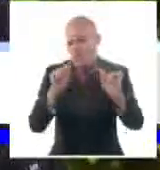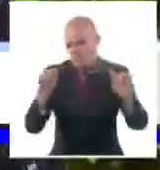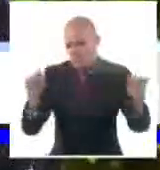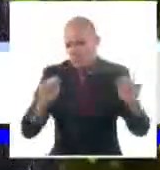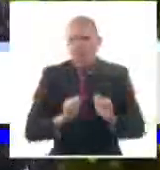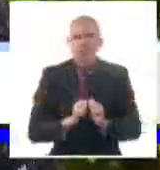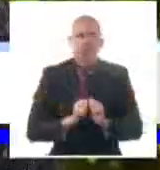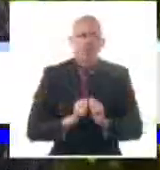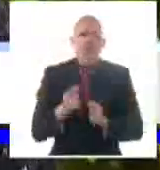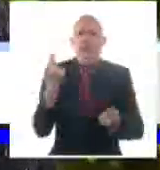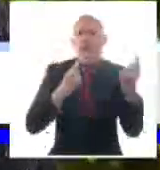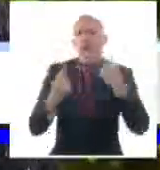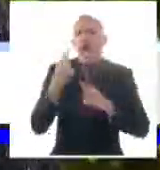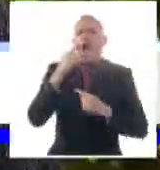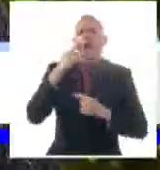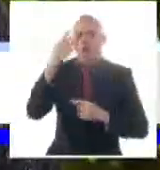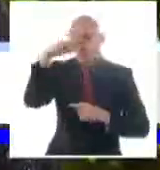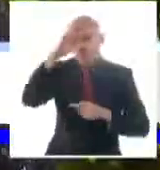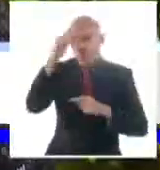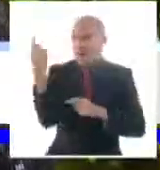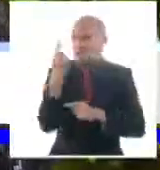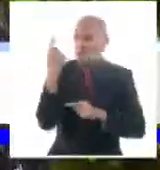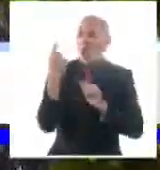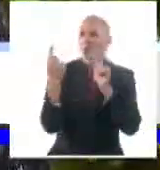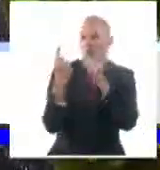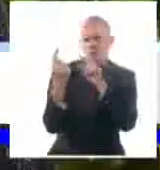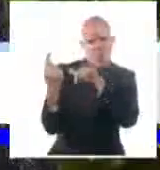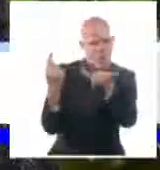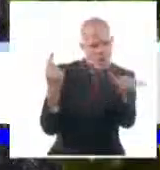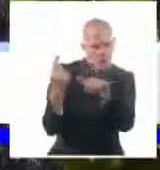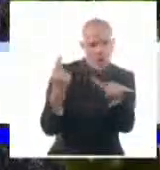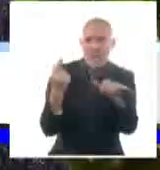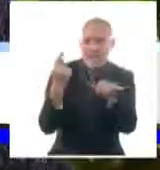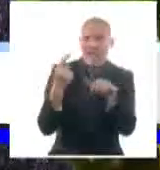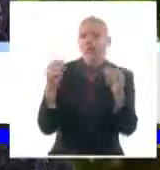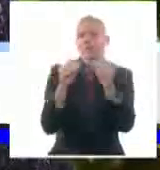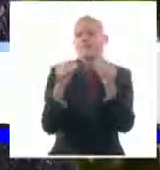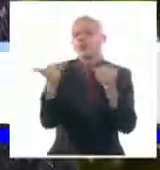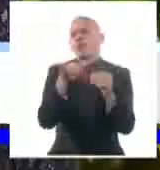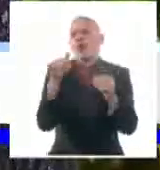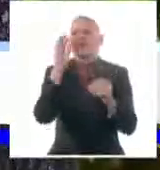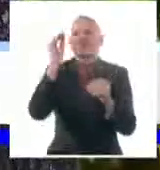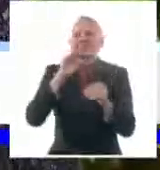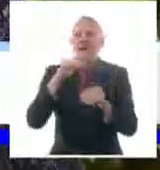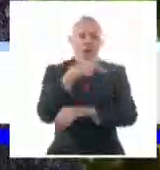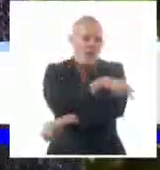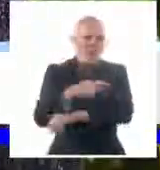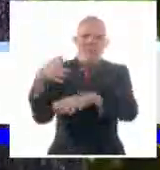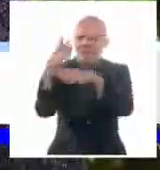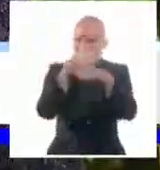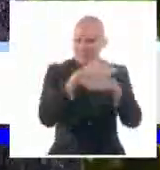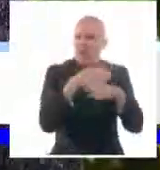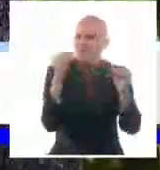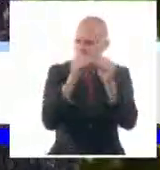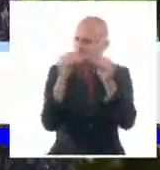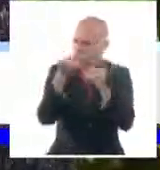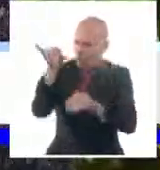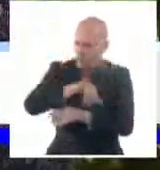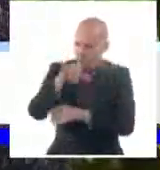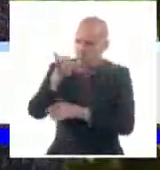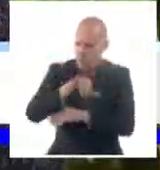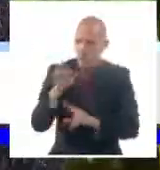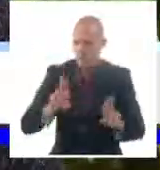nacionales, que también están en correspondencia con lo que hoy las agendas internacionales están exigiéndole a los estados. Entonces yo creo